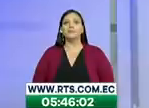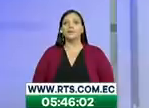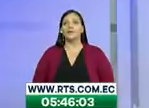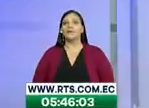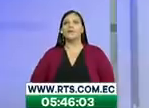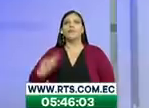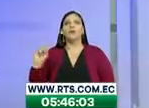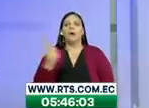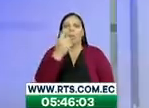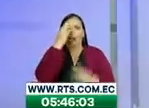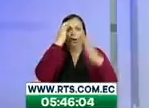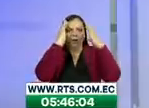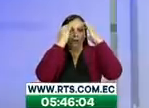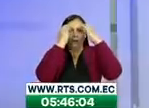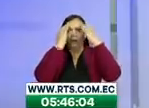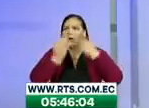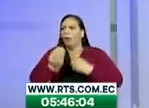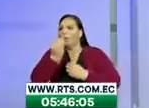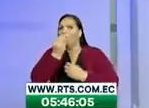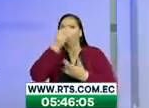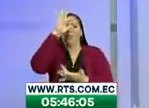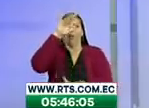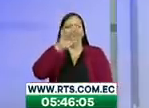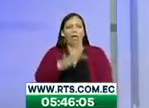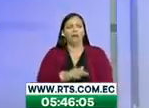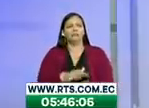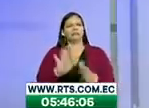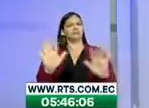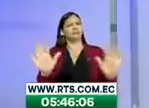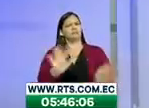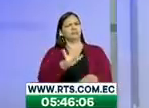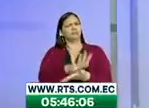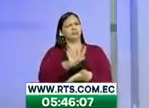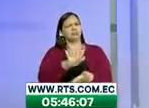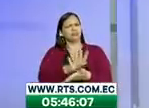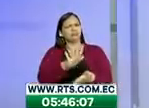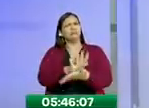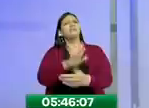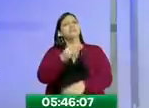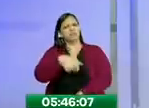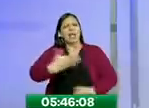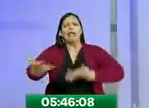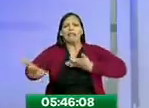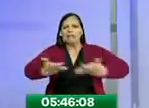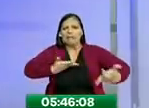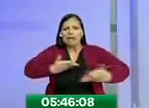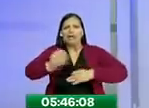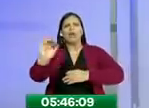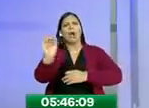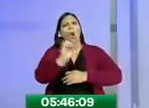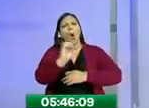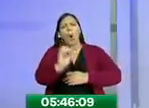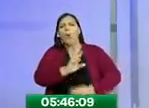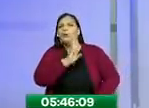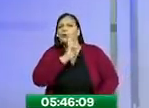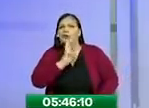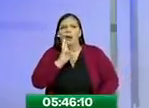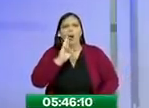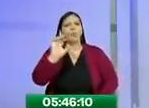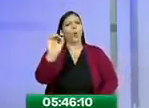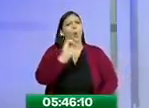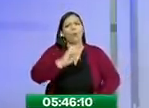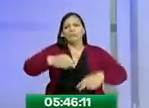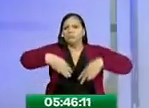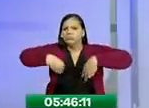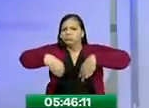gente está pensando si hay o no hay desabastecimiento. No hay desabastecimiento, señoras y señores. Pueden llamar también para pedir todos los productos